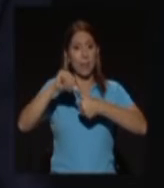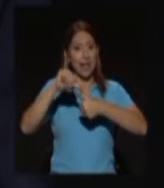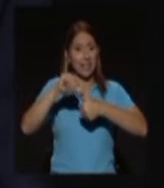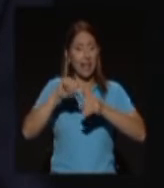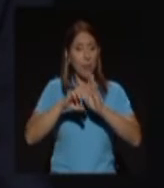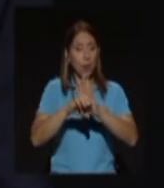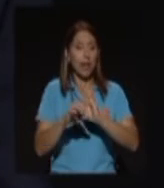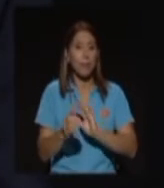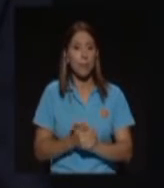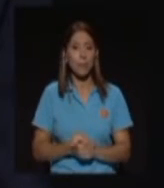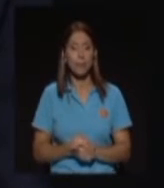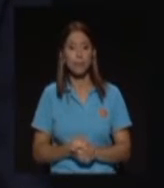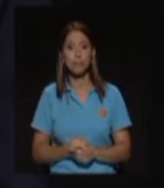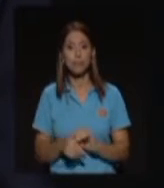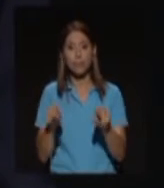ejemplo, ¿verdad?